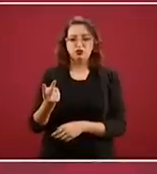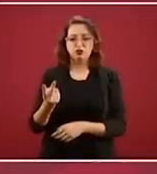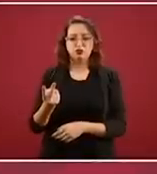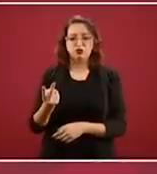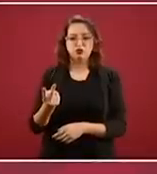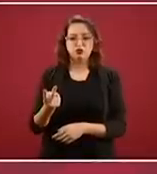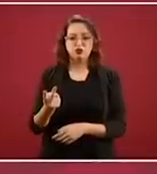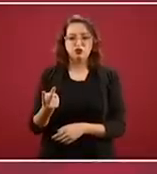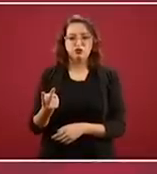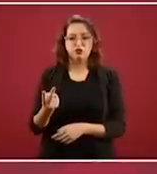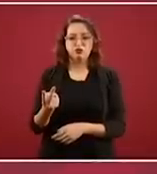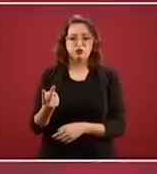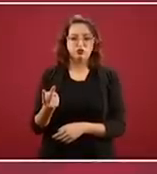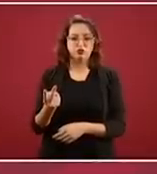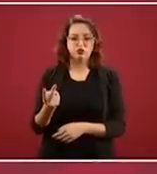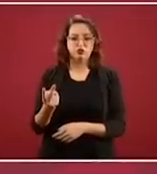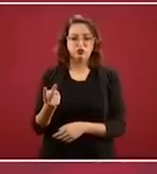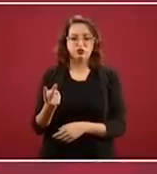se